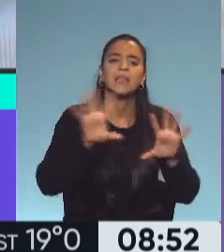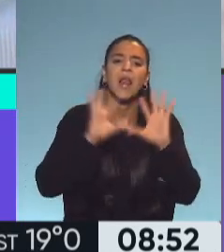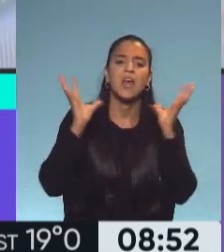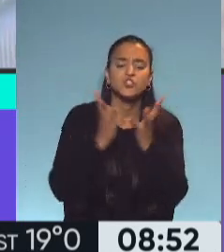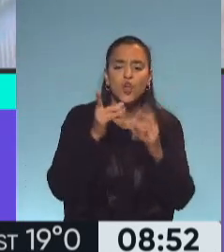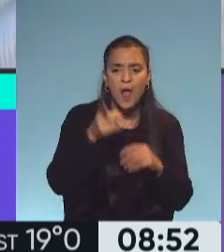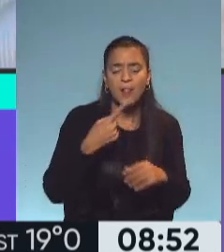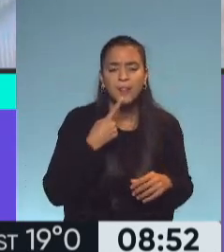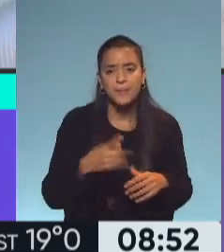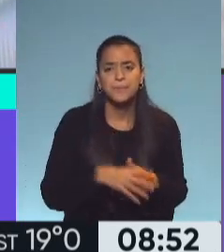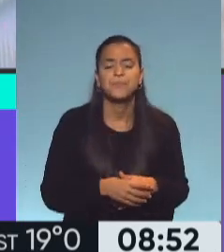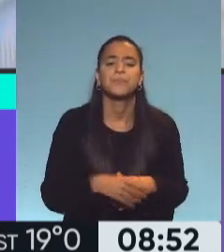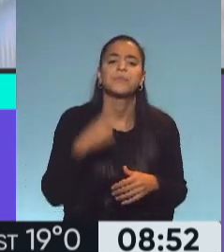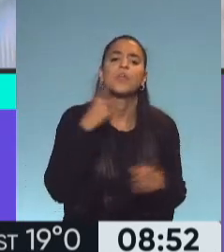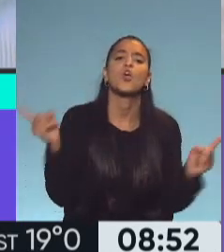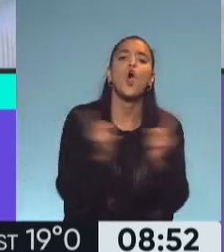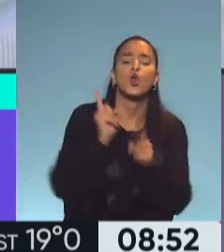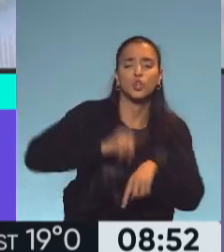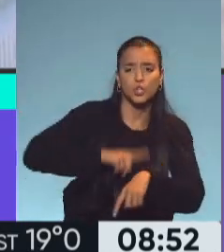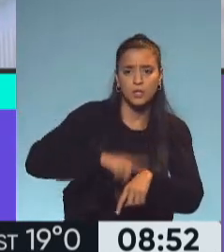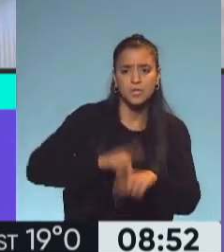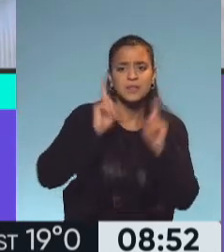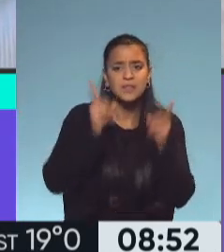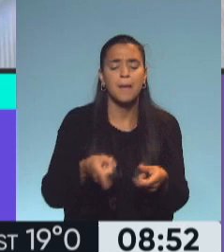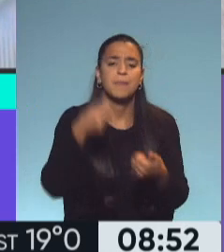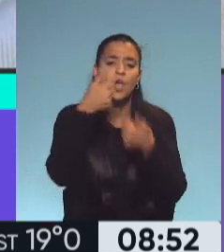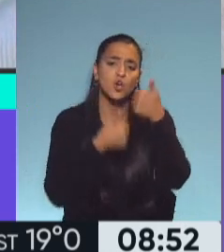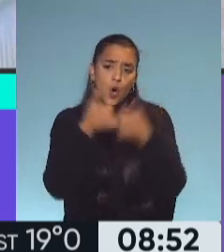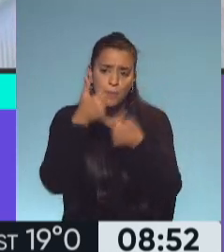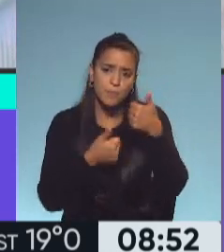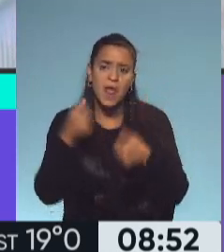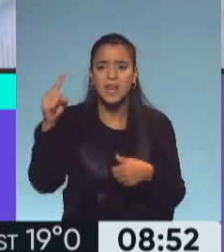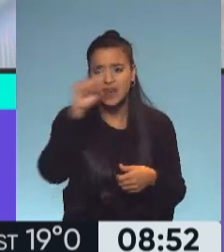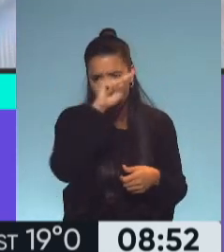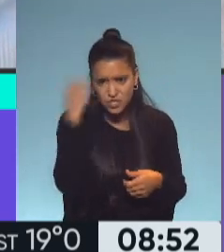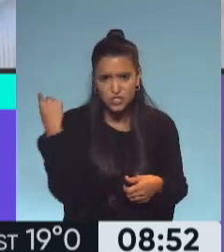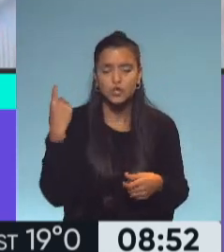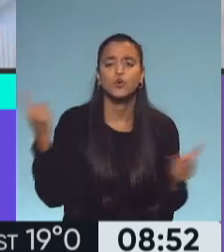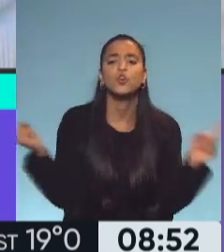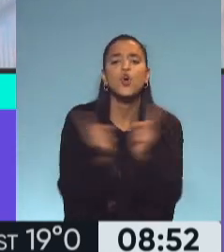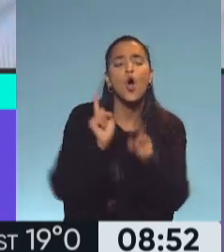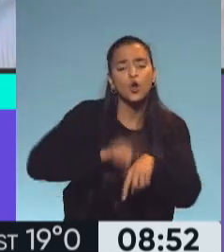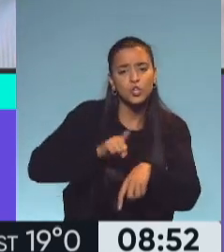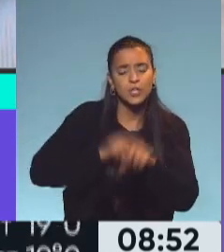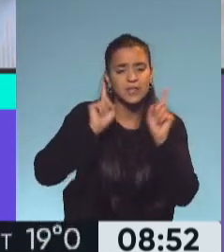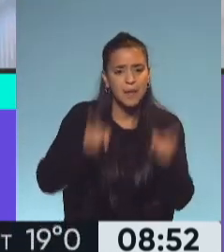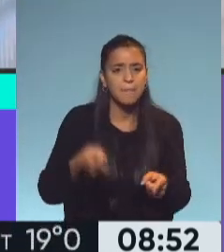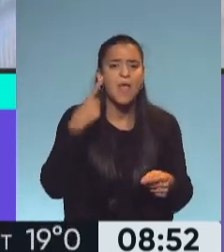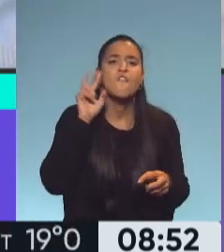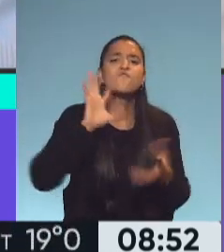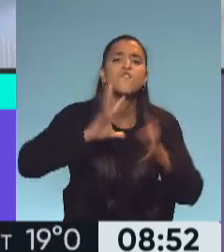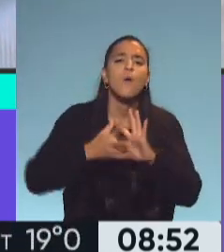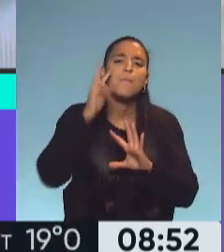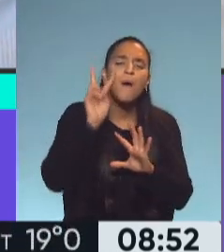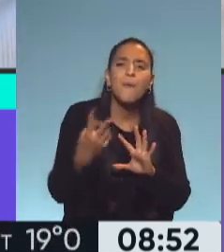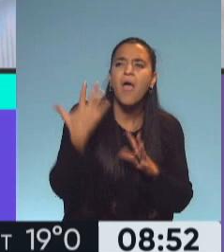internacional de cortometrajes y la competencia nacional de cortometrajes sumados a las retrospectivas, a